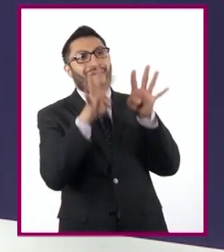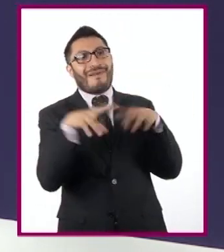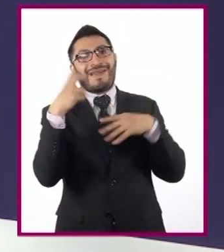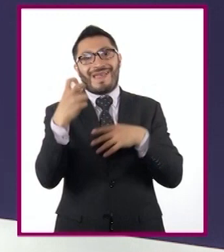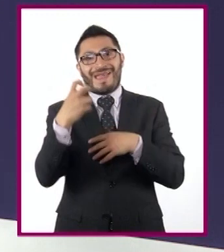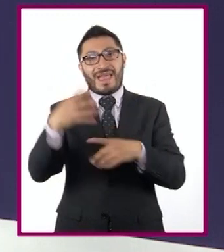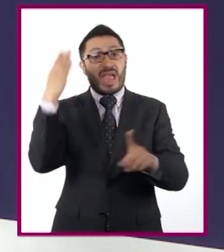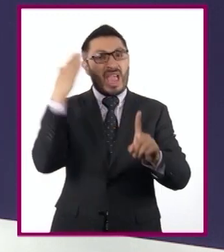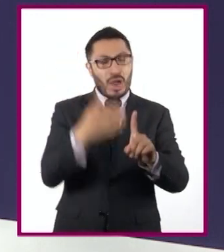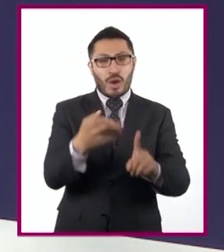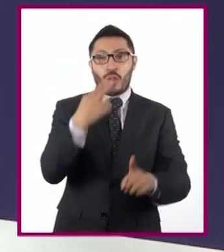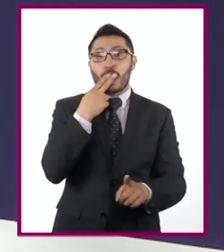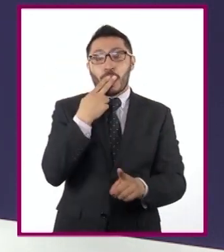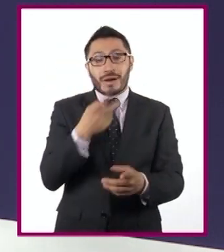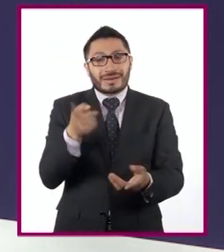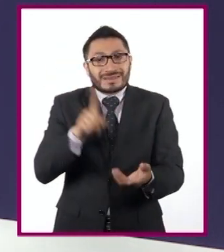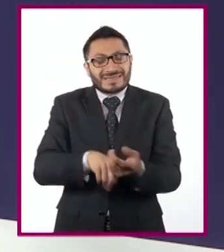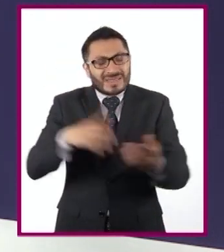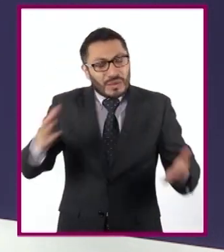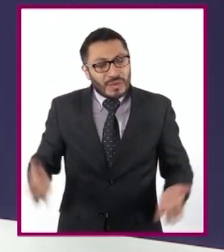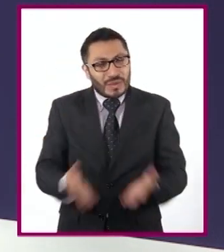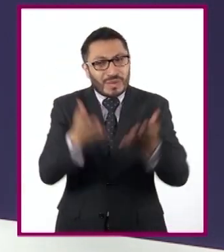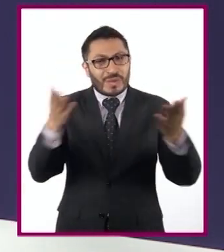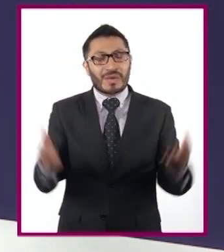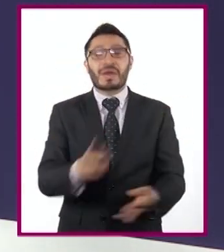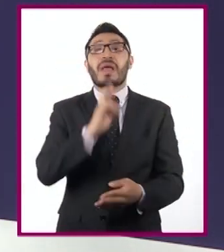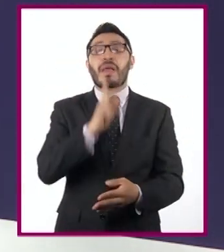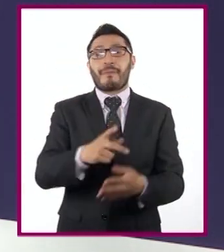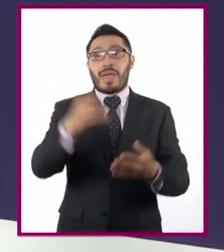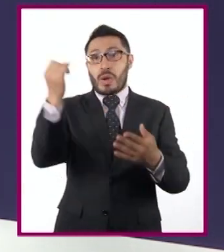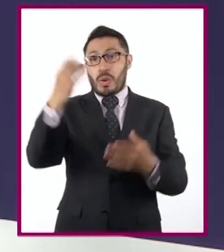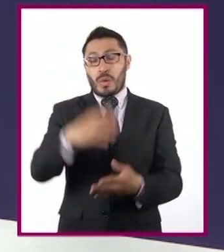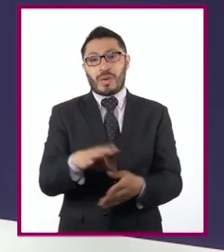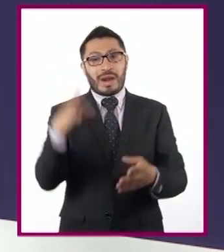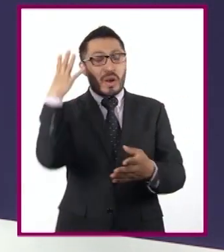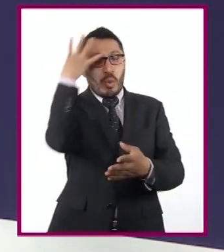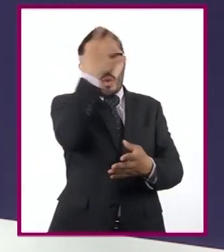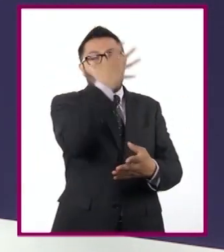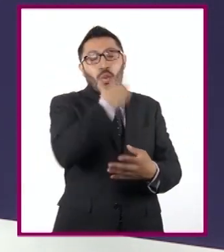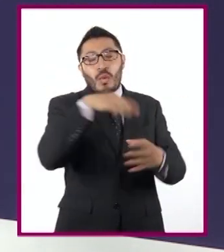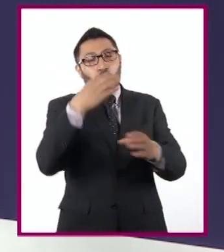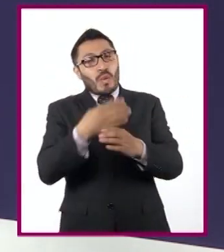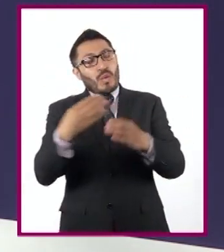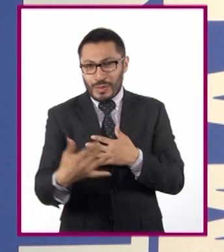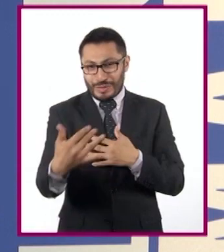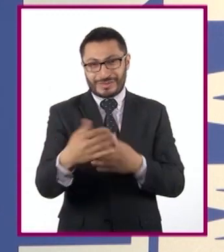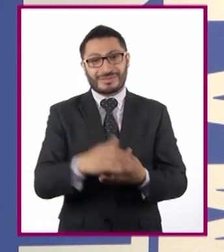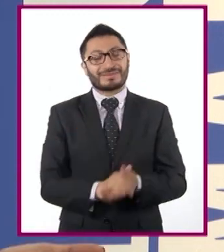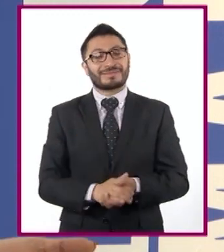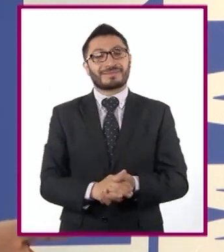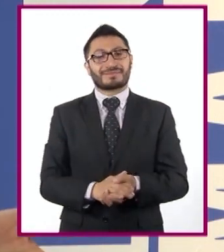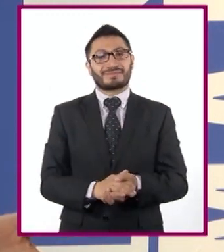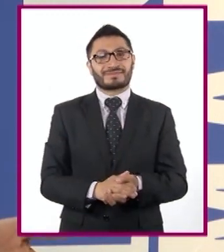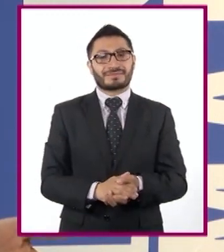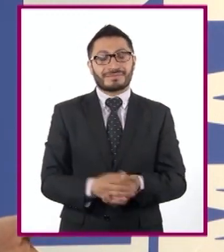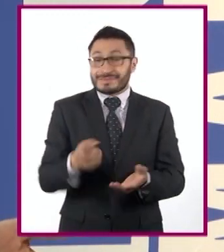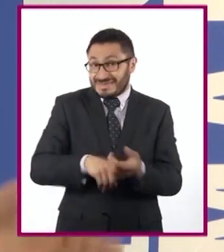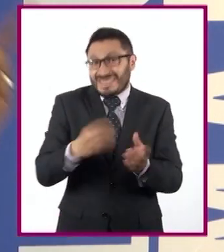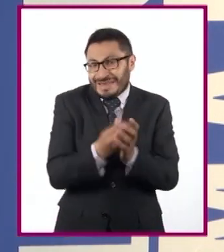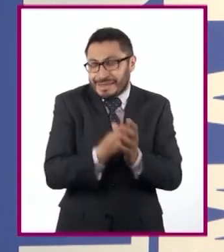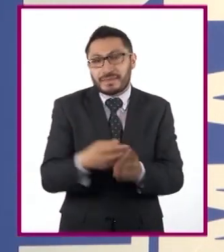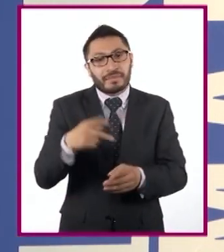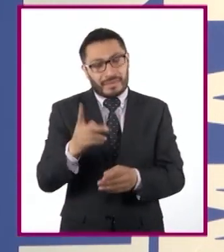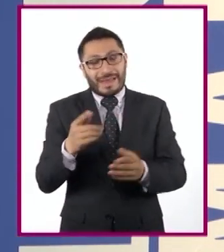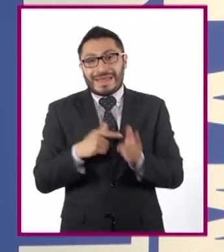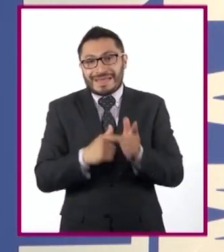lo tanto, su uso se enfoca a mejorar la imagen del producto y resaltar sus cualidades. Es momento de continuar